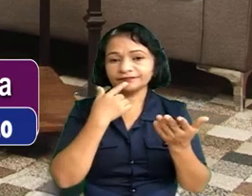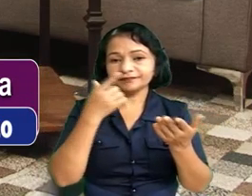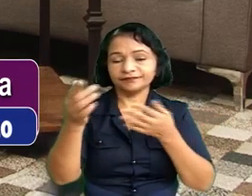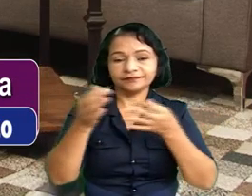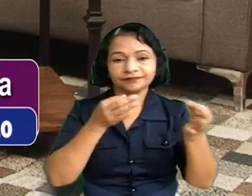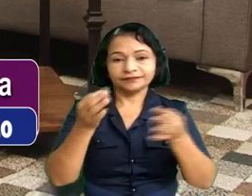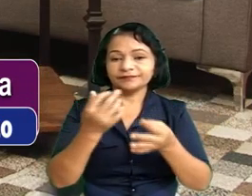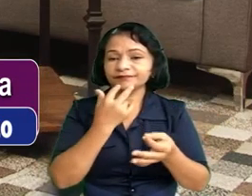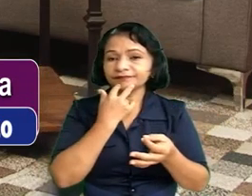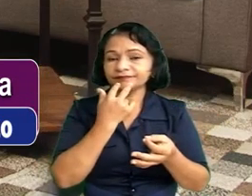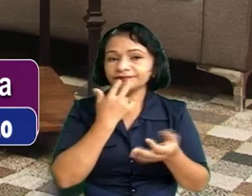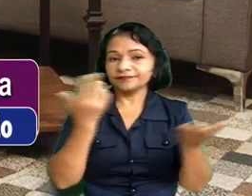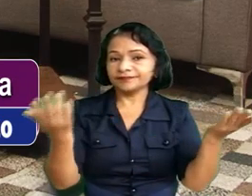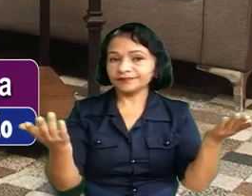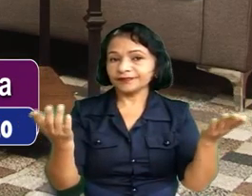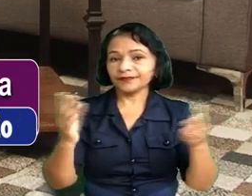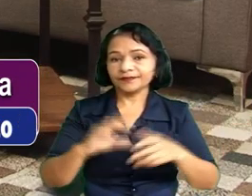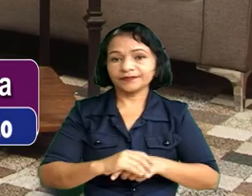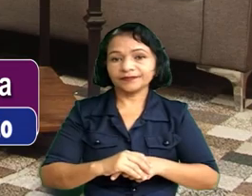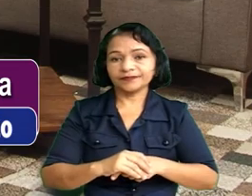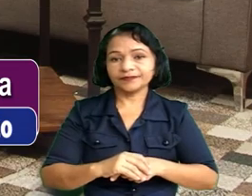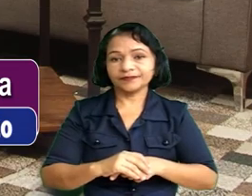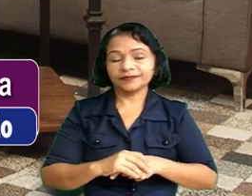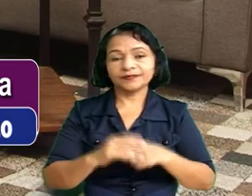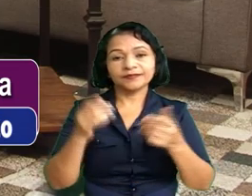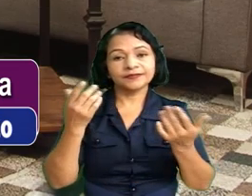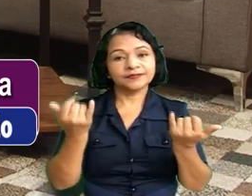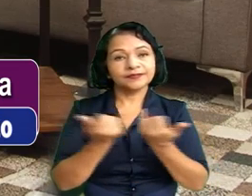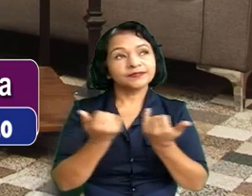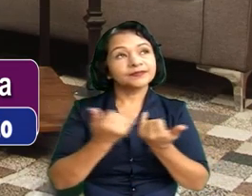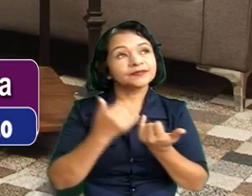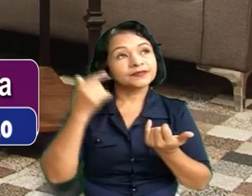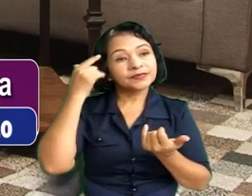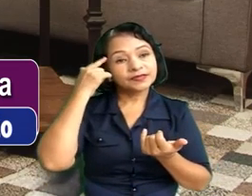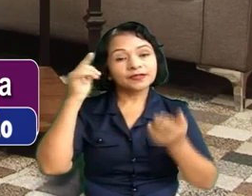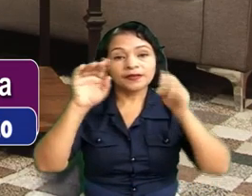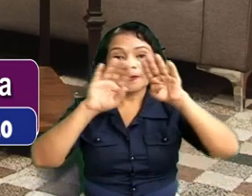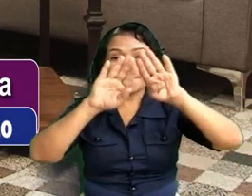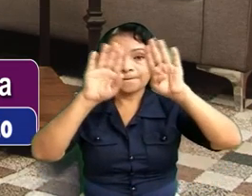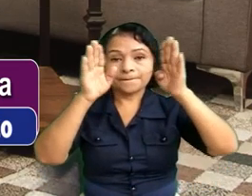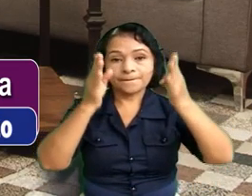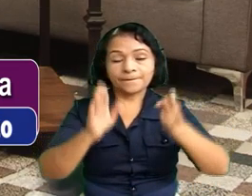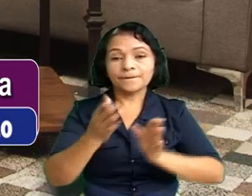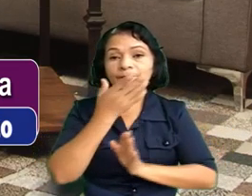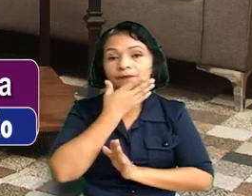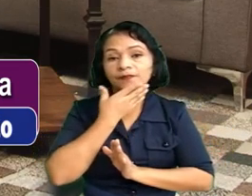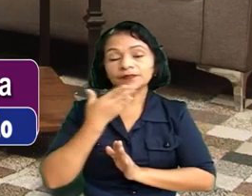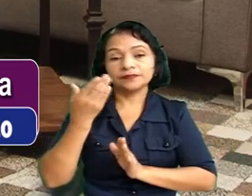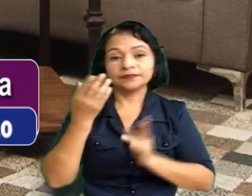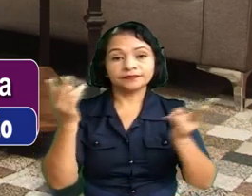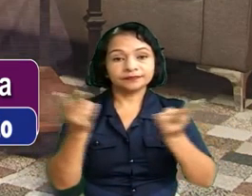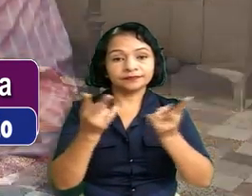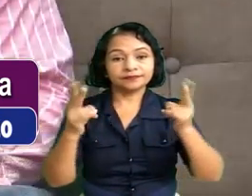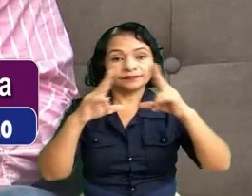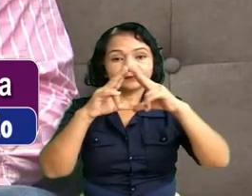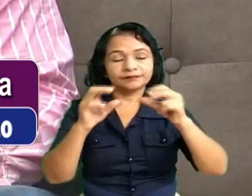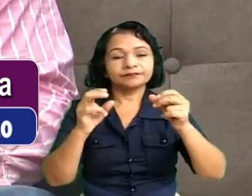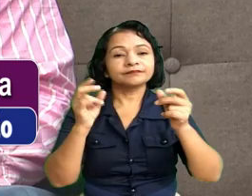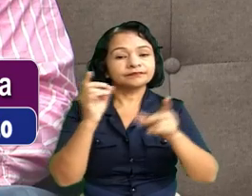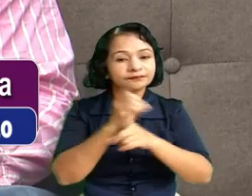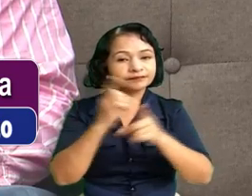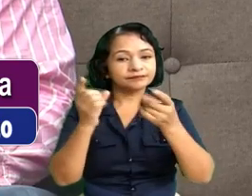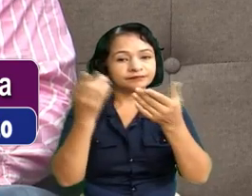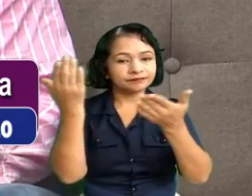explicaciones. Entonces, en ese momento yo creo que las mujeres y las jóvenes nicaragüenses tienen que estudiar mucho a